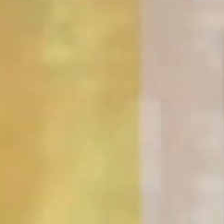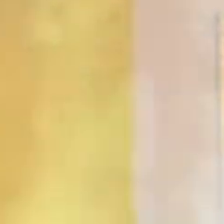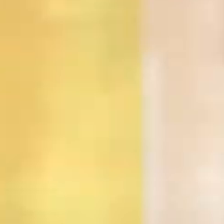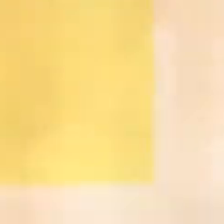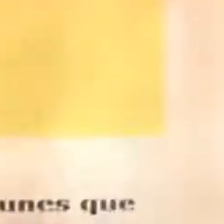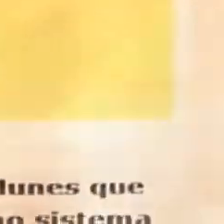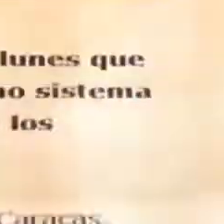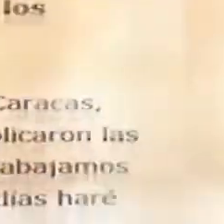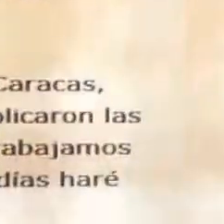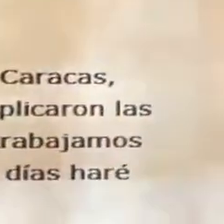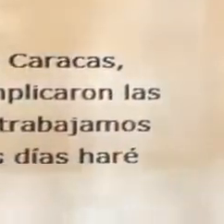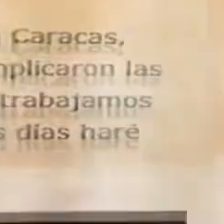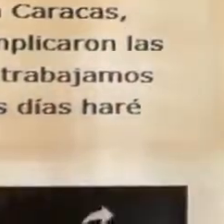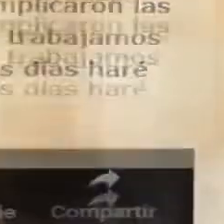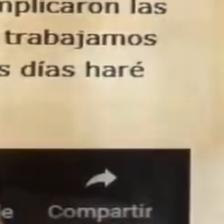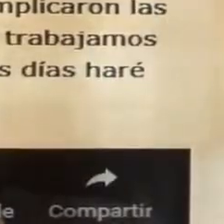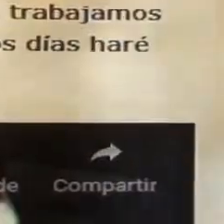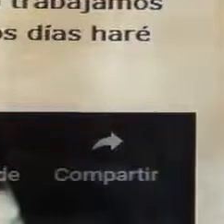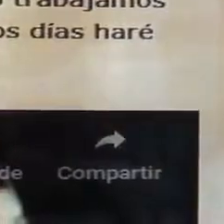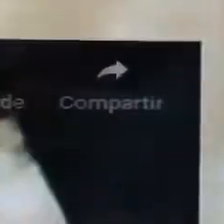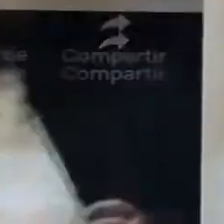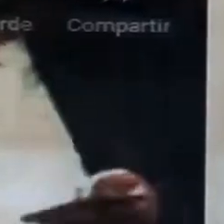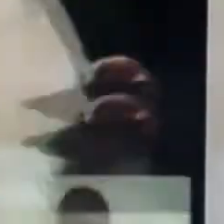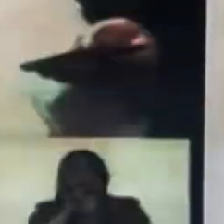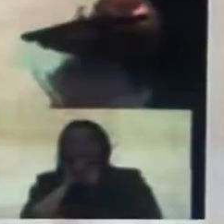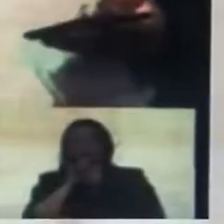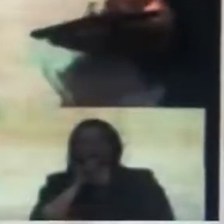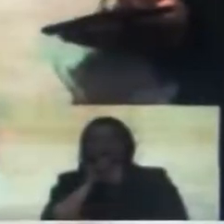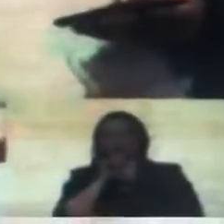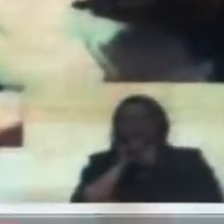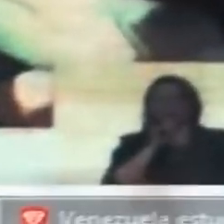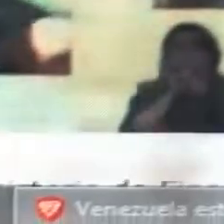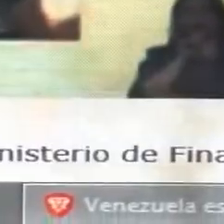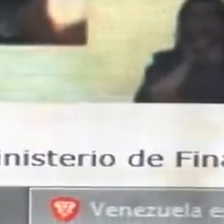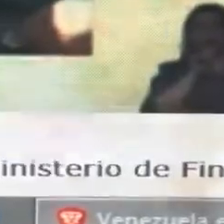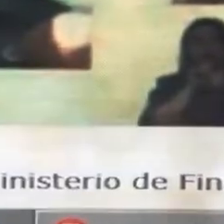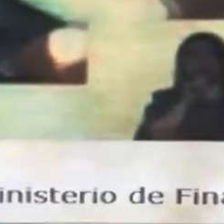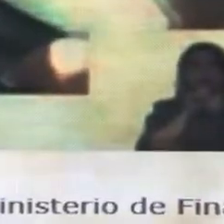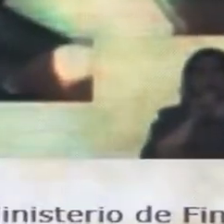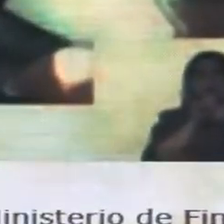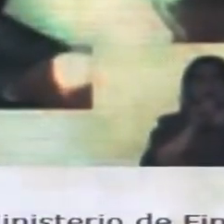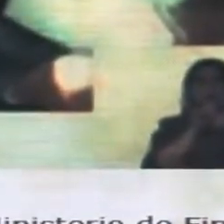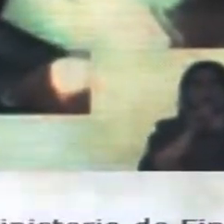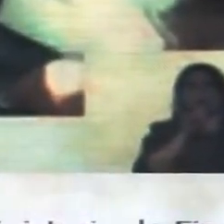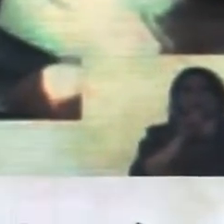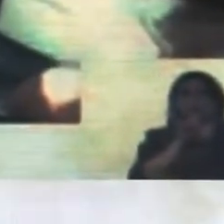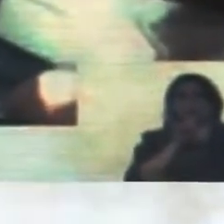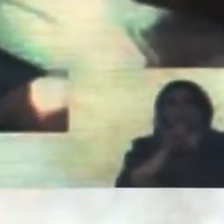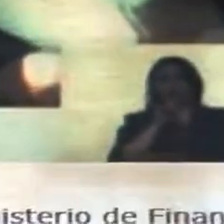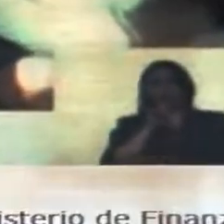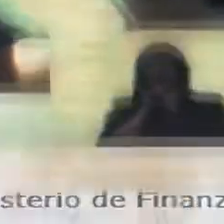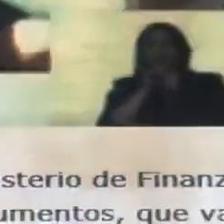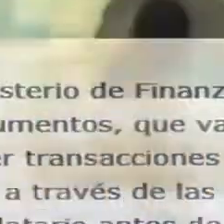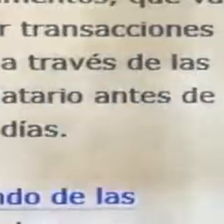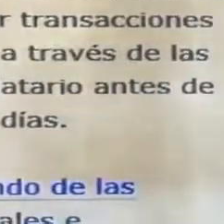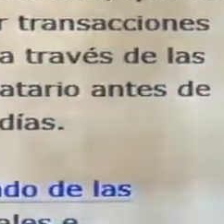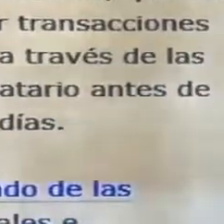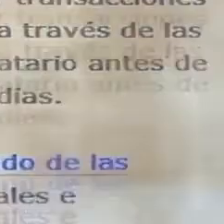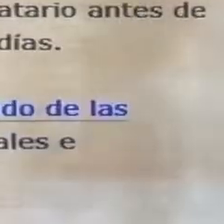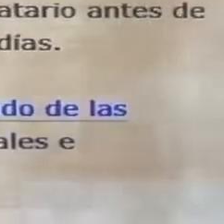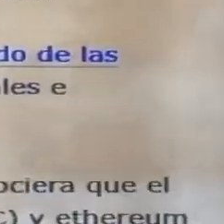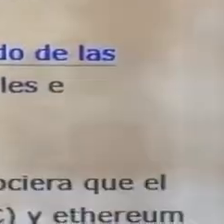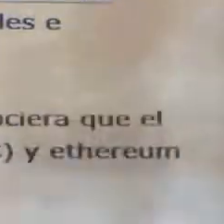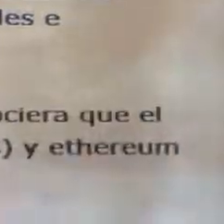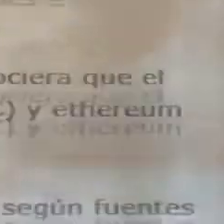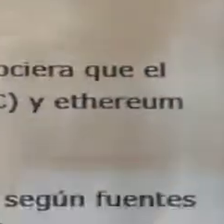vez el portal con la noticia al día publica, incluso aquí está el video de la rueda de prensa y vemos al periodista de Bloomberg cuando hace las